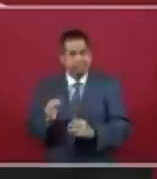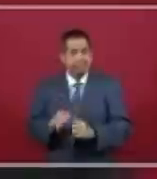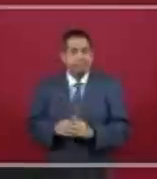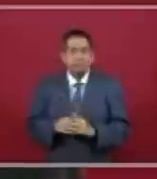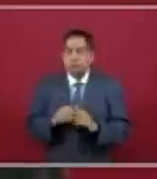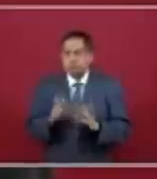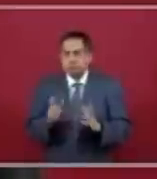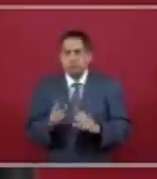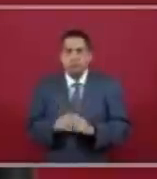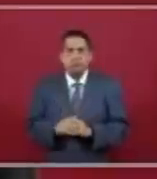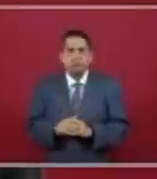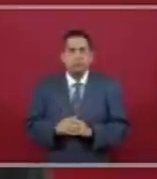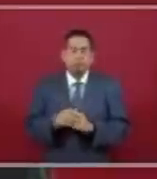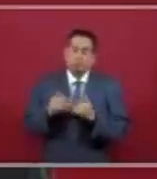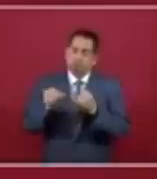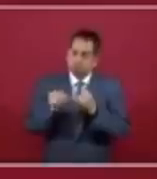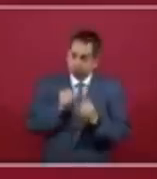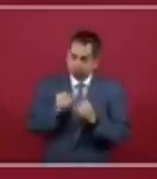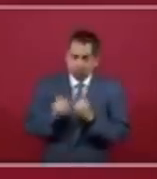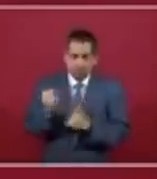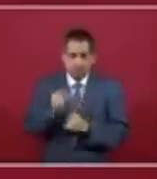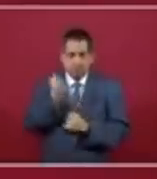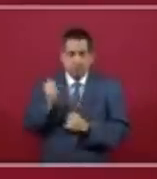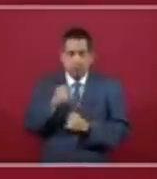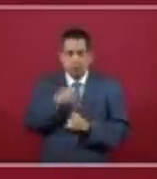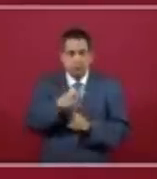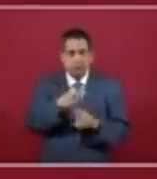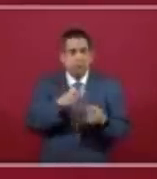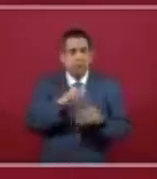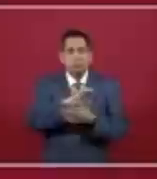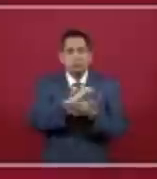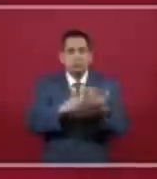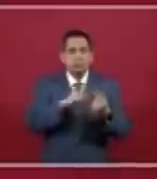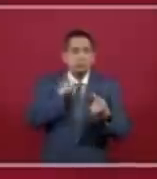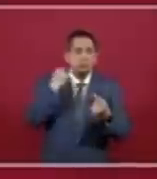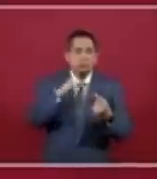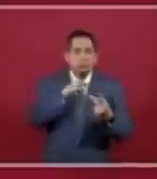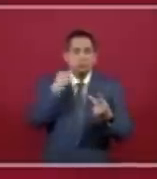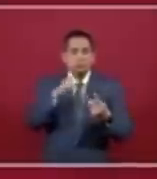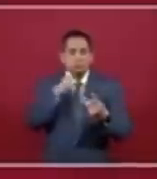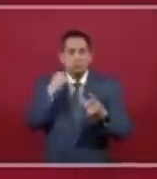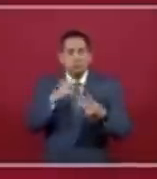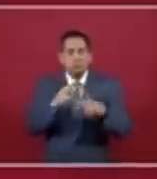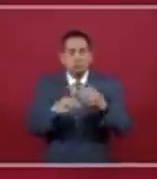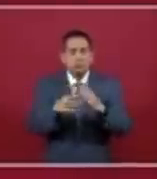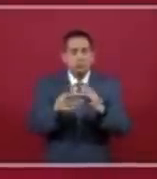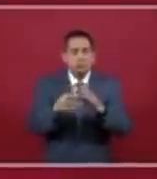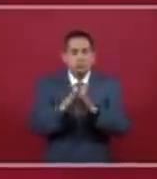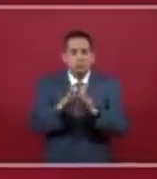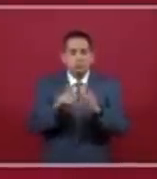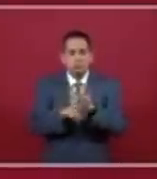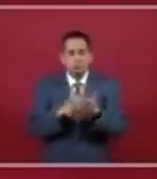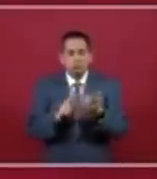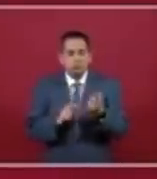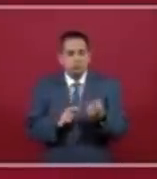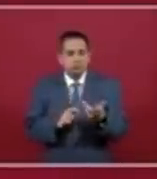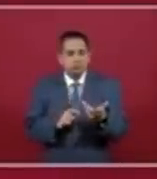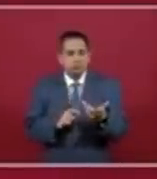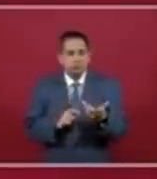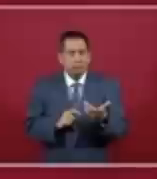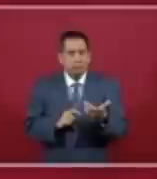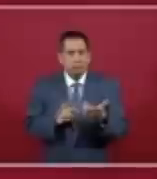Bueno, pues por suerte se le fueron venciendo los plazos o renunciaron algunos